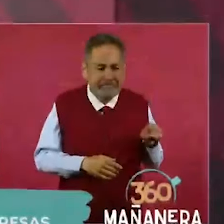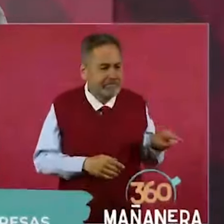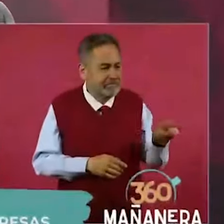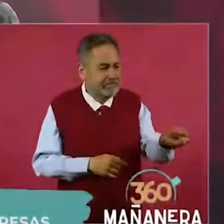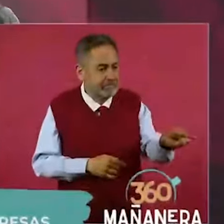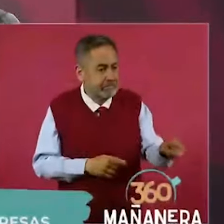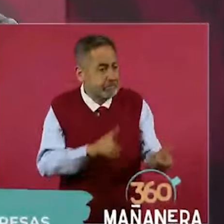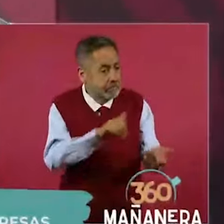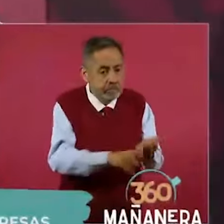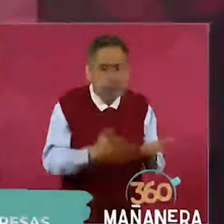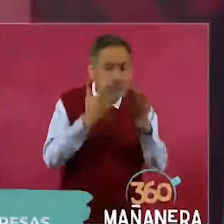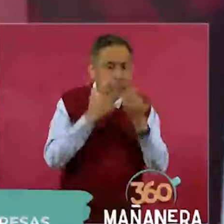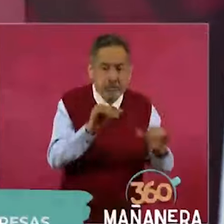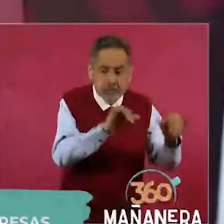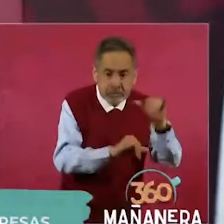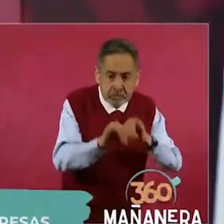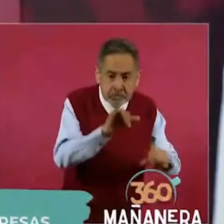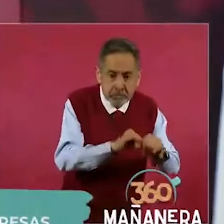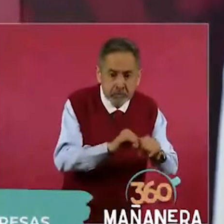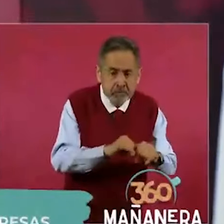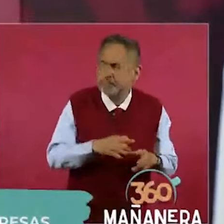tenían laboratorios